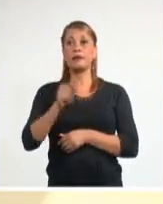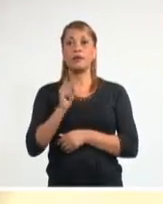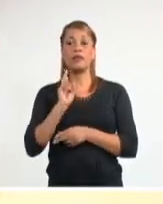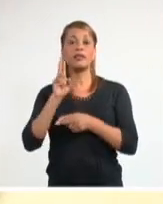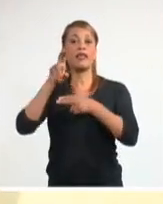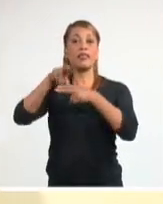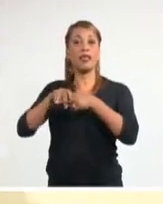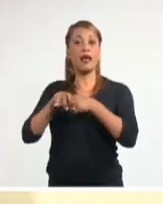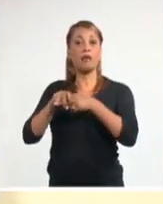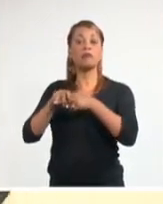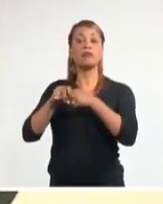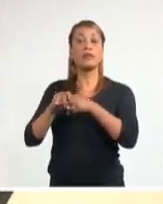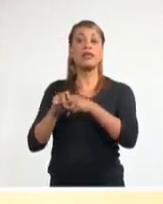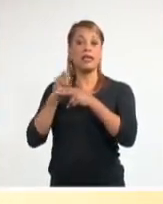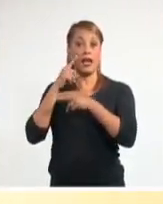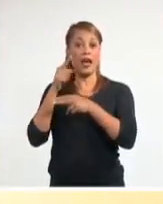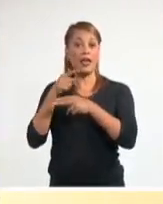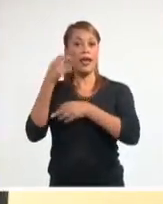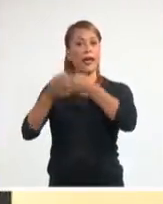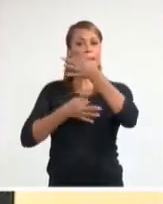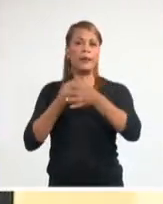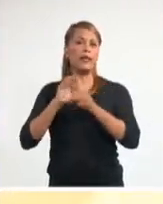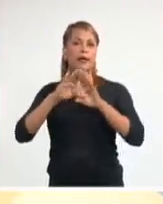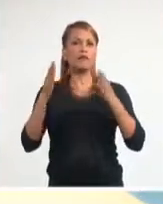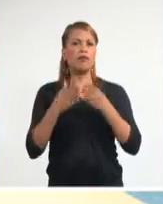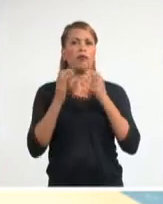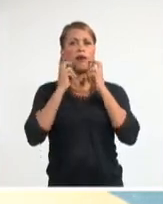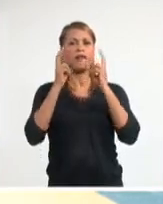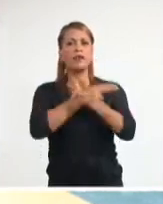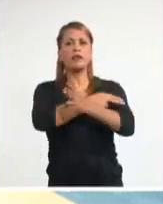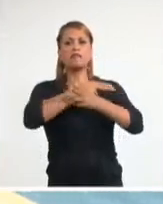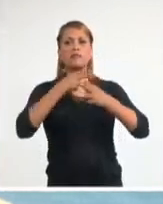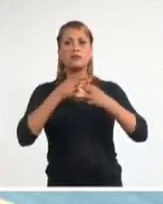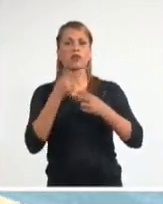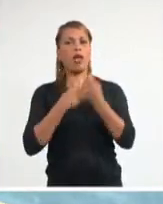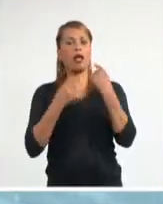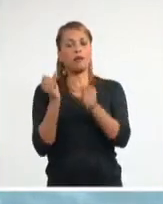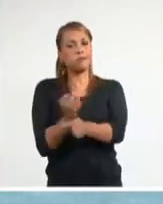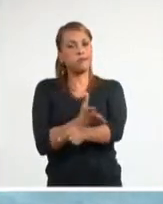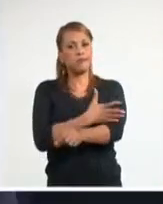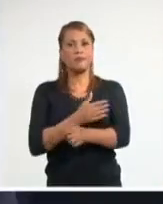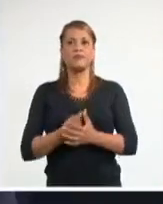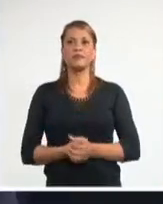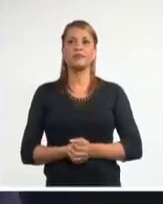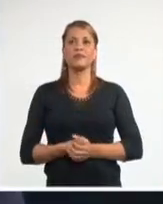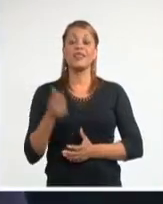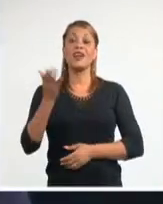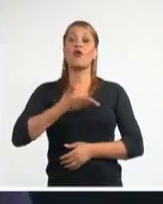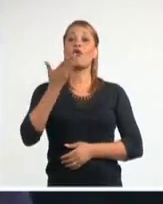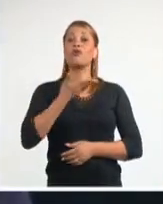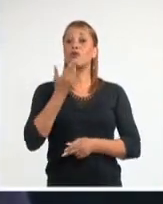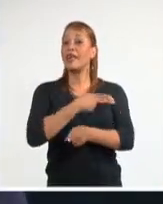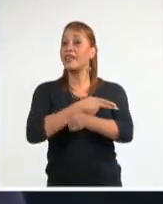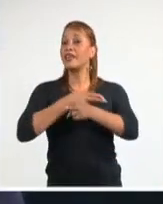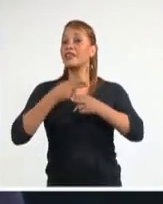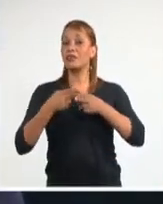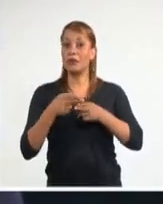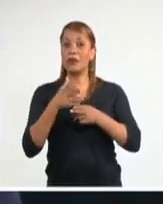en una silla reflejan sus realidades y experiencias que conmueven. Contar las historias que aparentemente